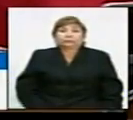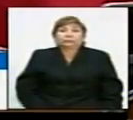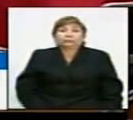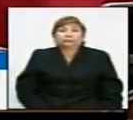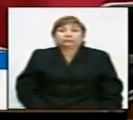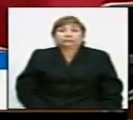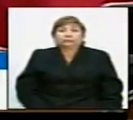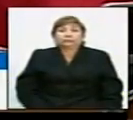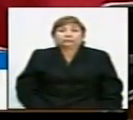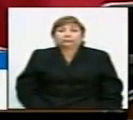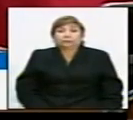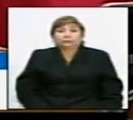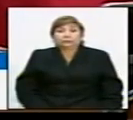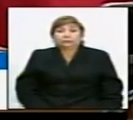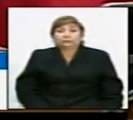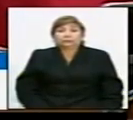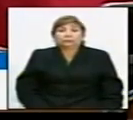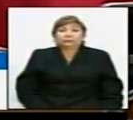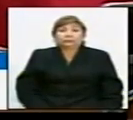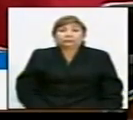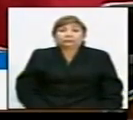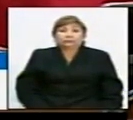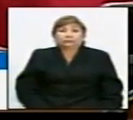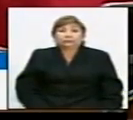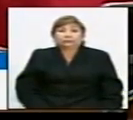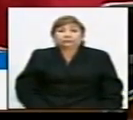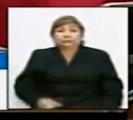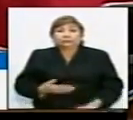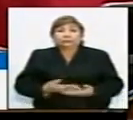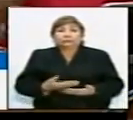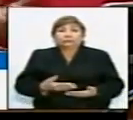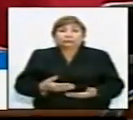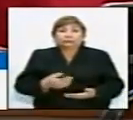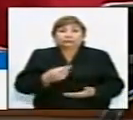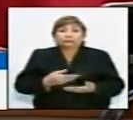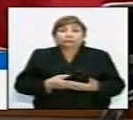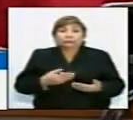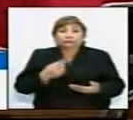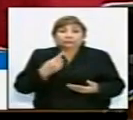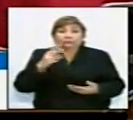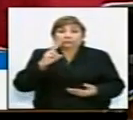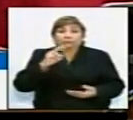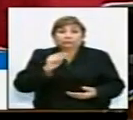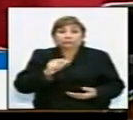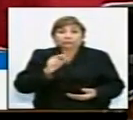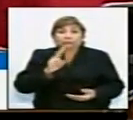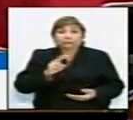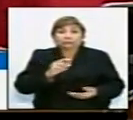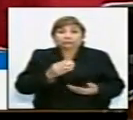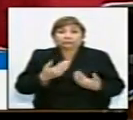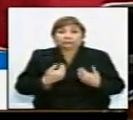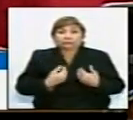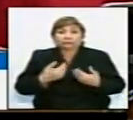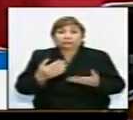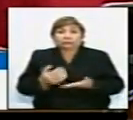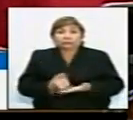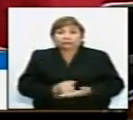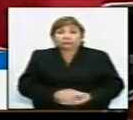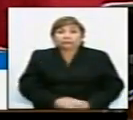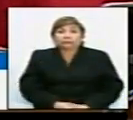Básicamente, siguiente, por favor. El sector, como ya hemos mencionado, tiene más o menos 2.2 millones de unidades